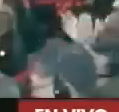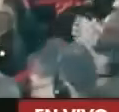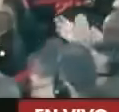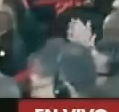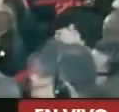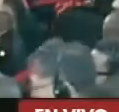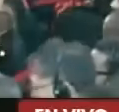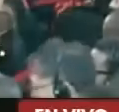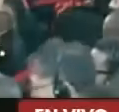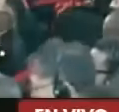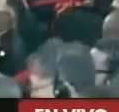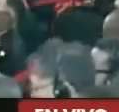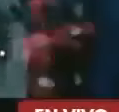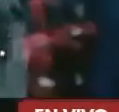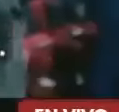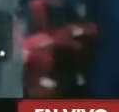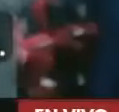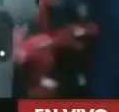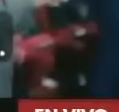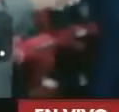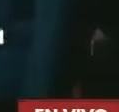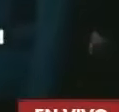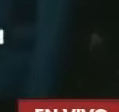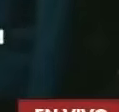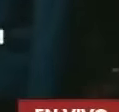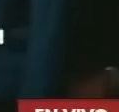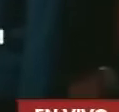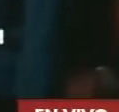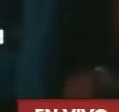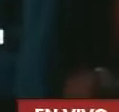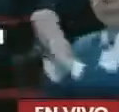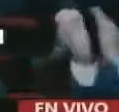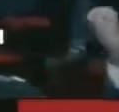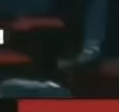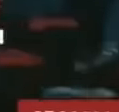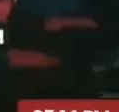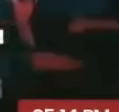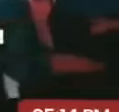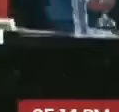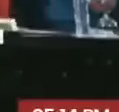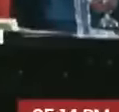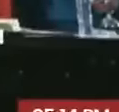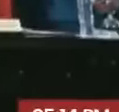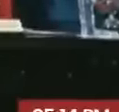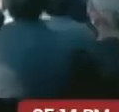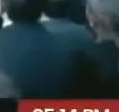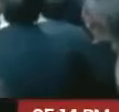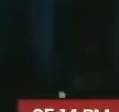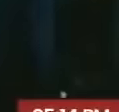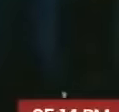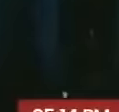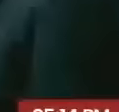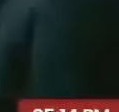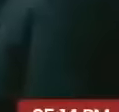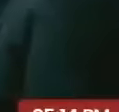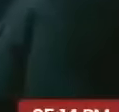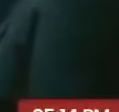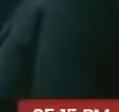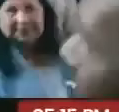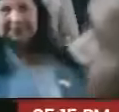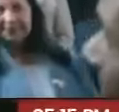prodigios y milagros por el futuro de nuestra nación. Felicitaciones, feliz inicio de año judicial.